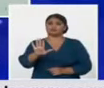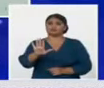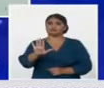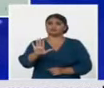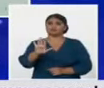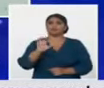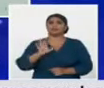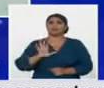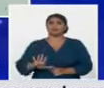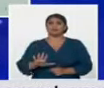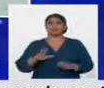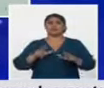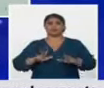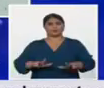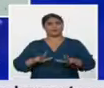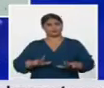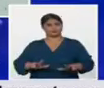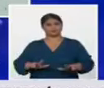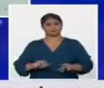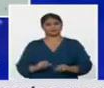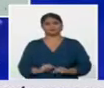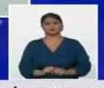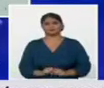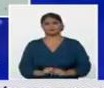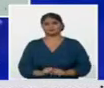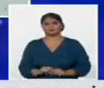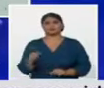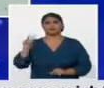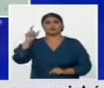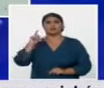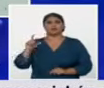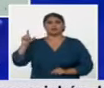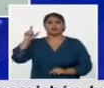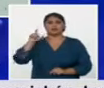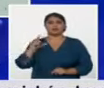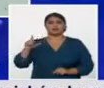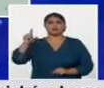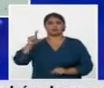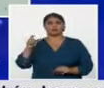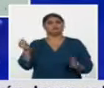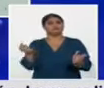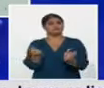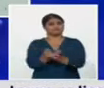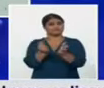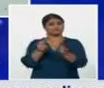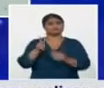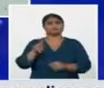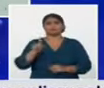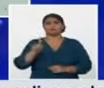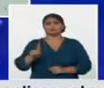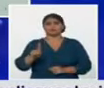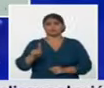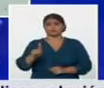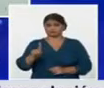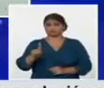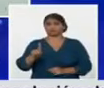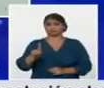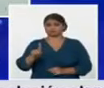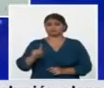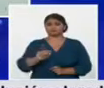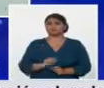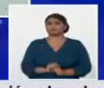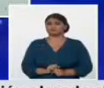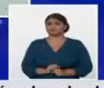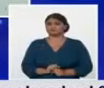cubanos procedentes de Rusia. Camagüey confirma 21 casos importados, cifra muy elevada,